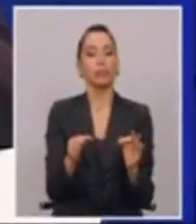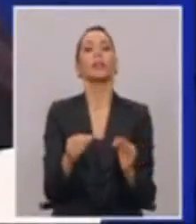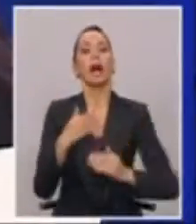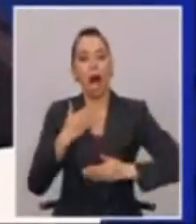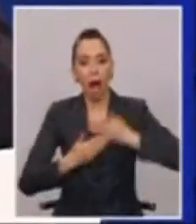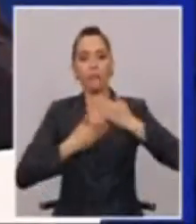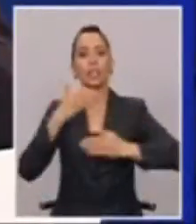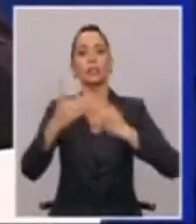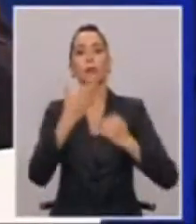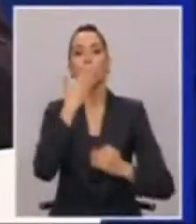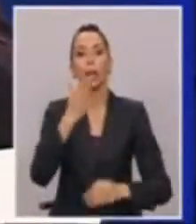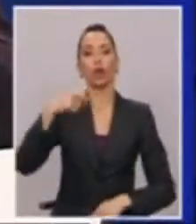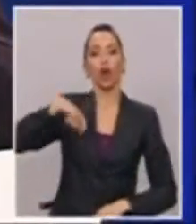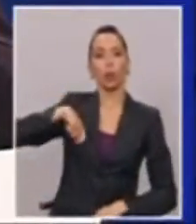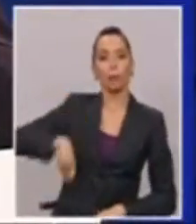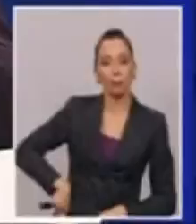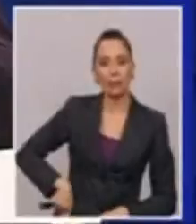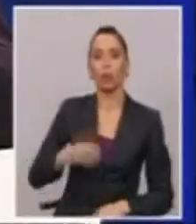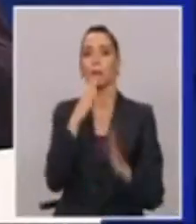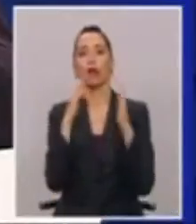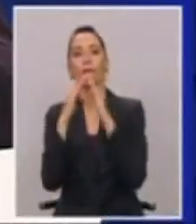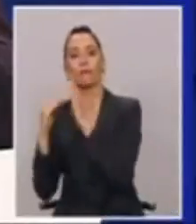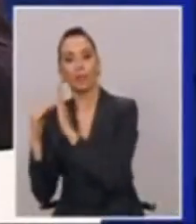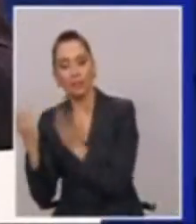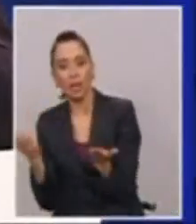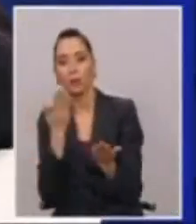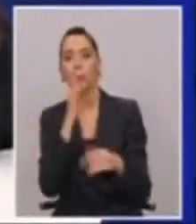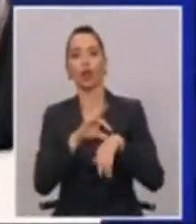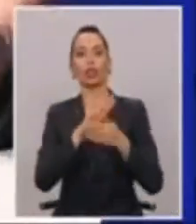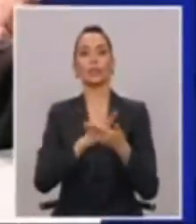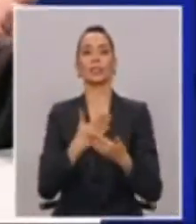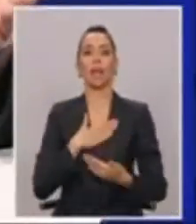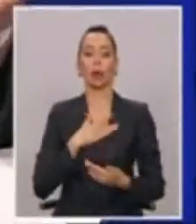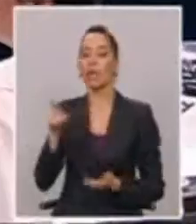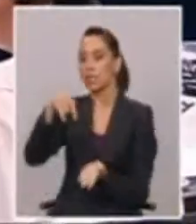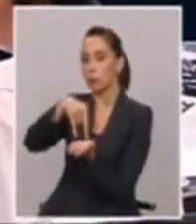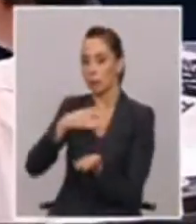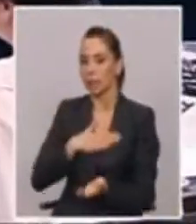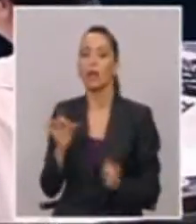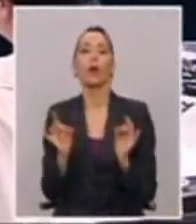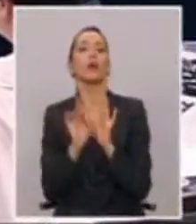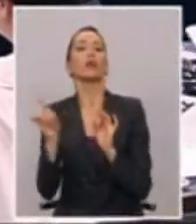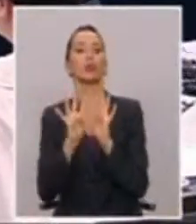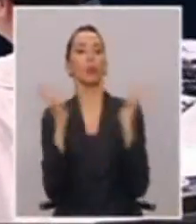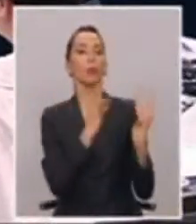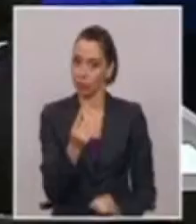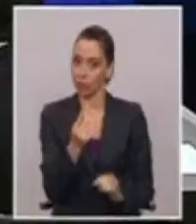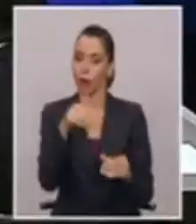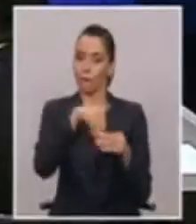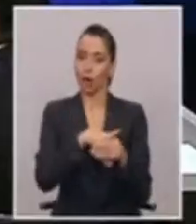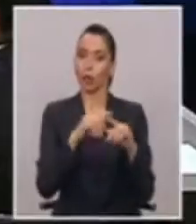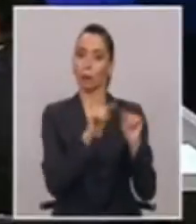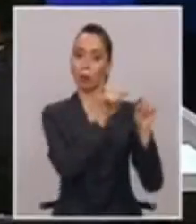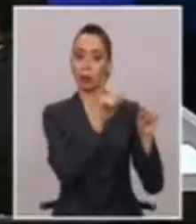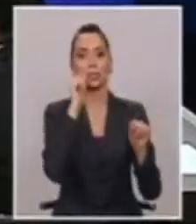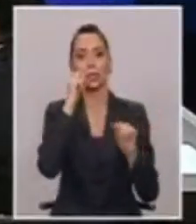con mejores pensiones con mejores vivienda con mejor salud es el parlament las